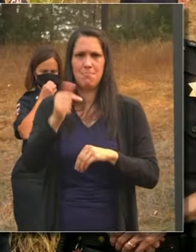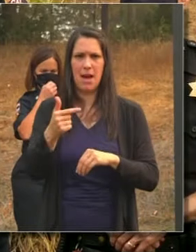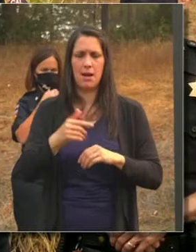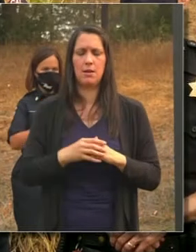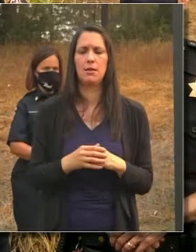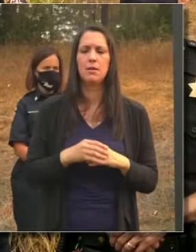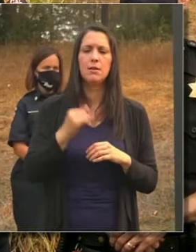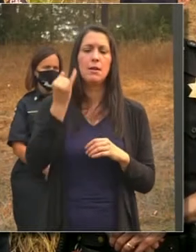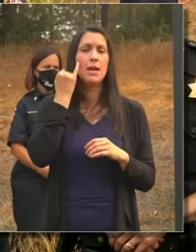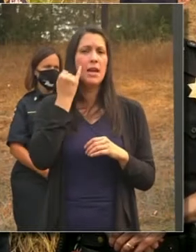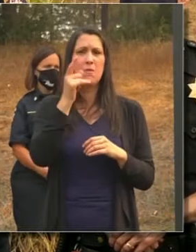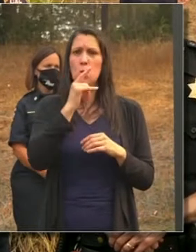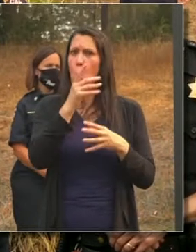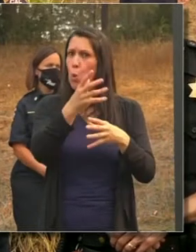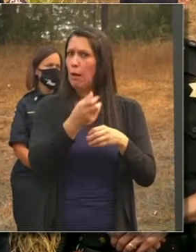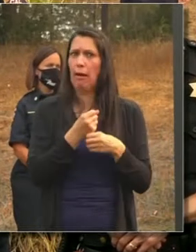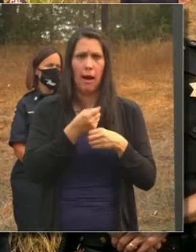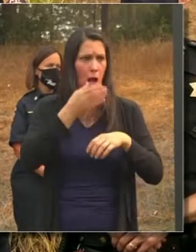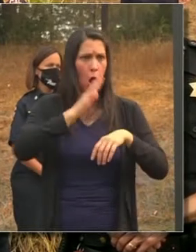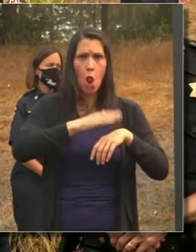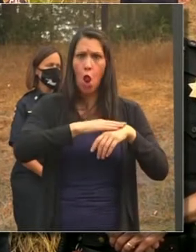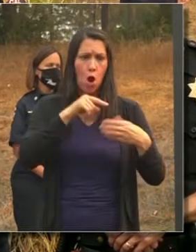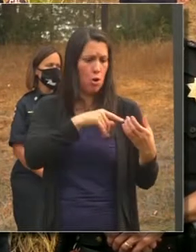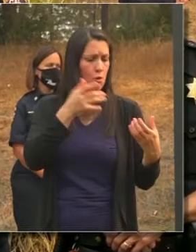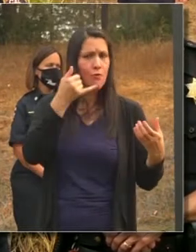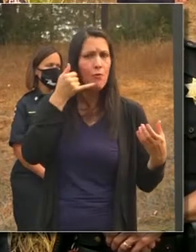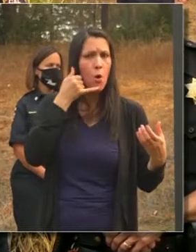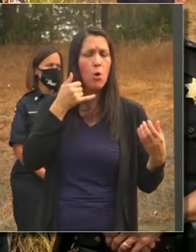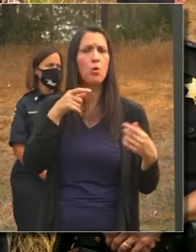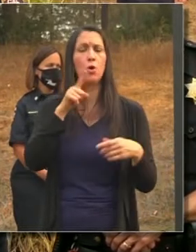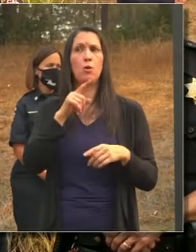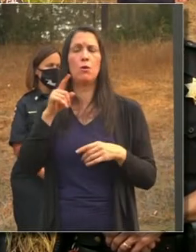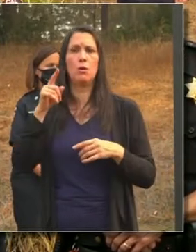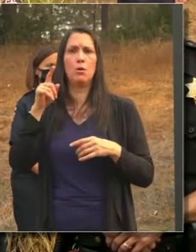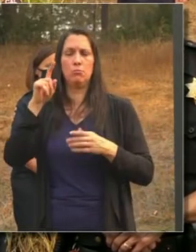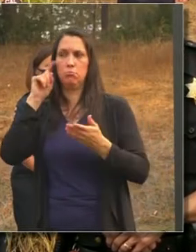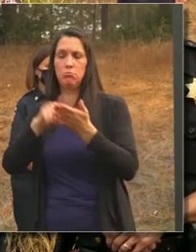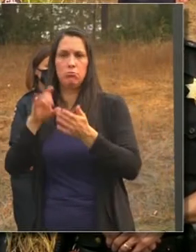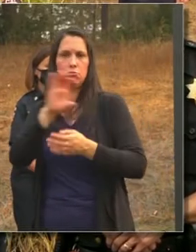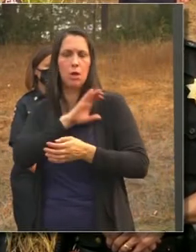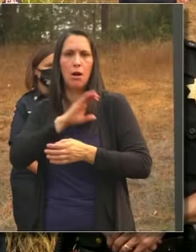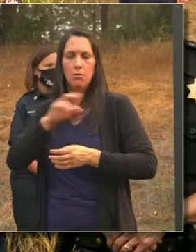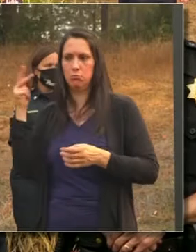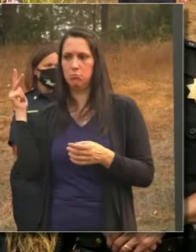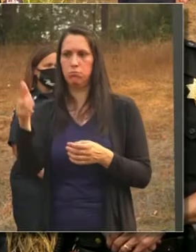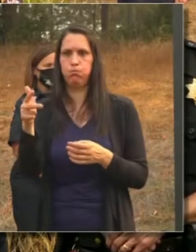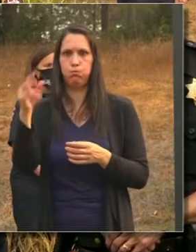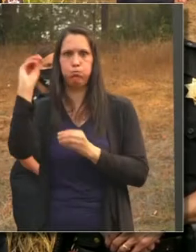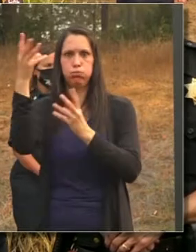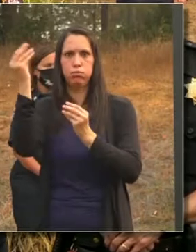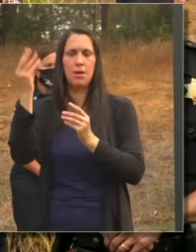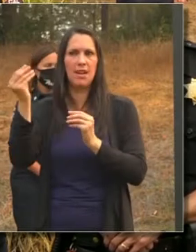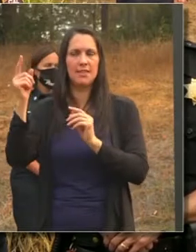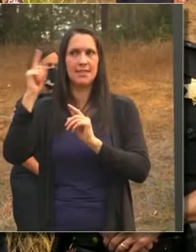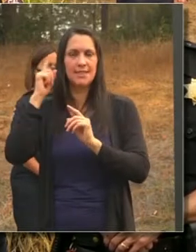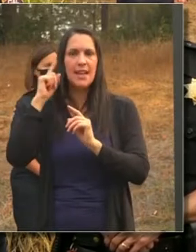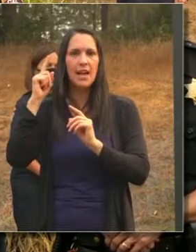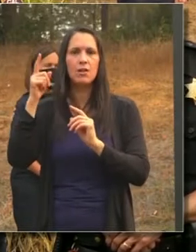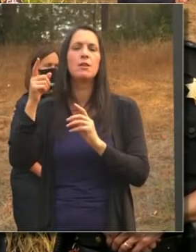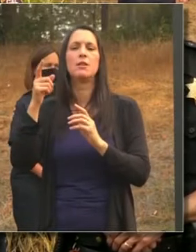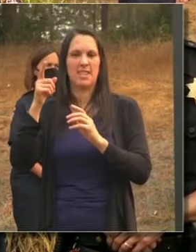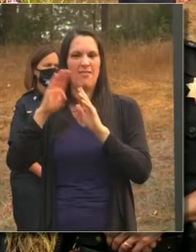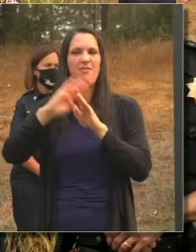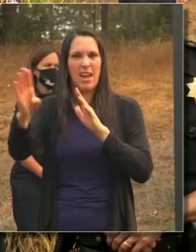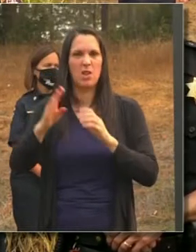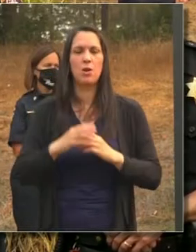etcétera y si oyen la sirena y aunque no hayan sabido de la de la advertencia sepan que si la oyen